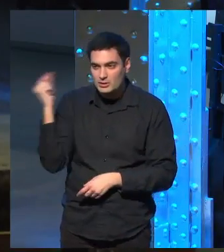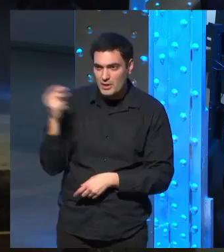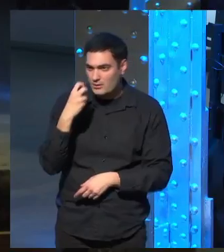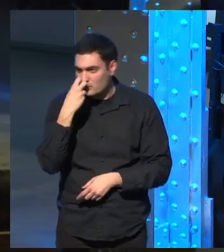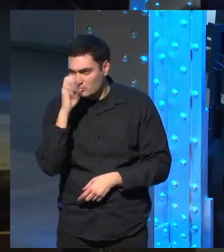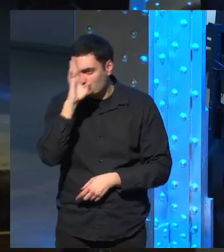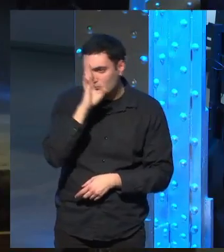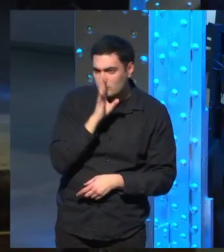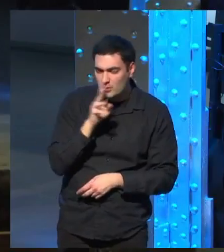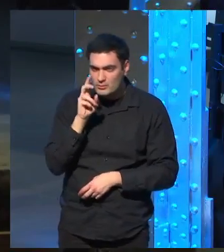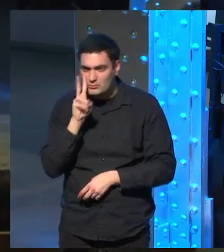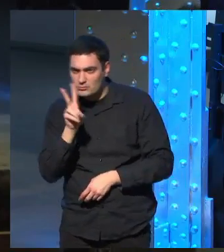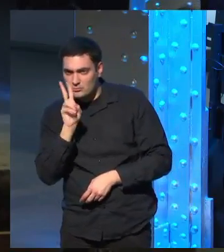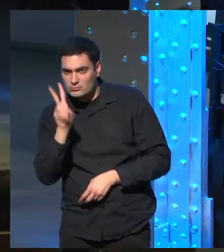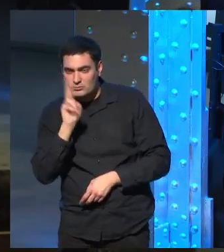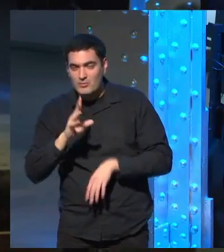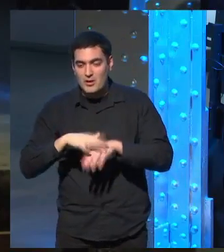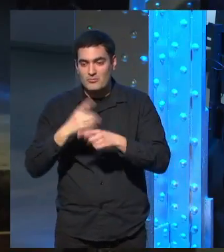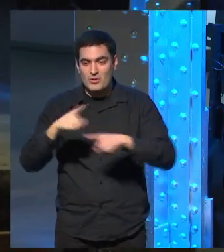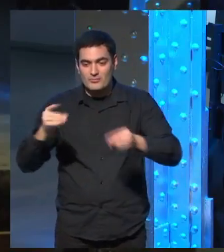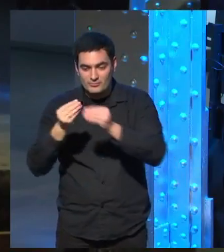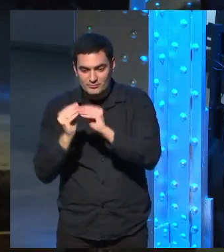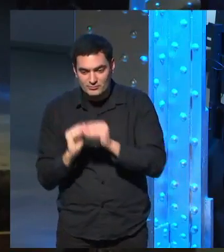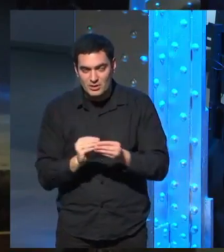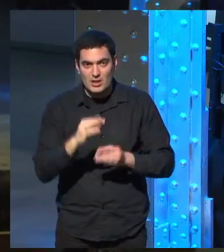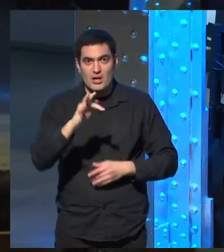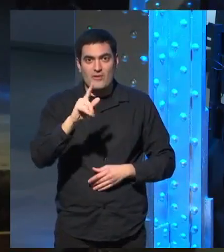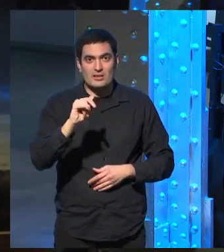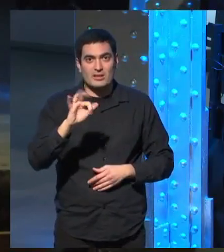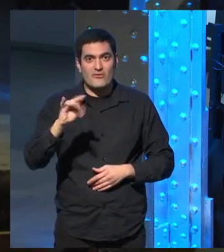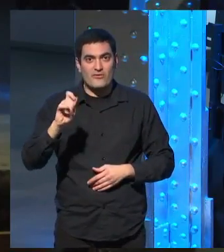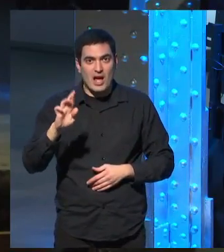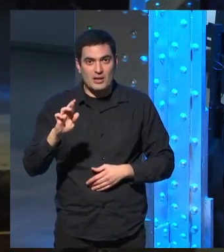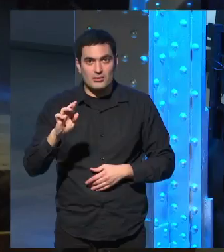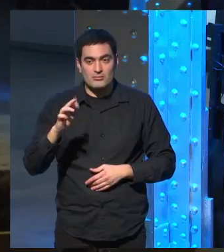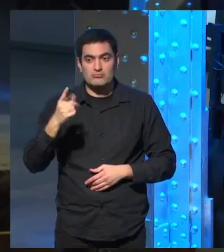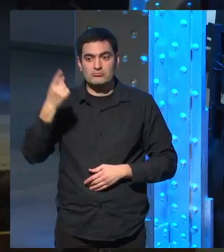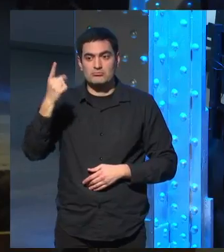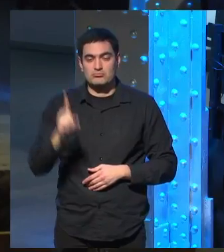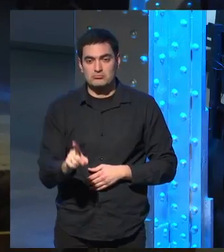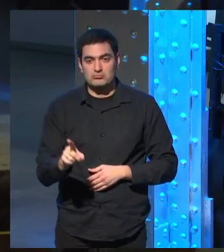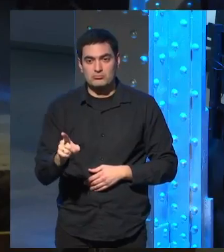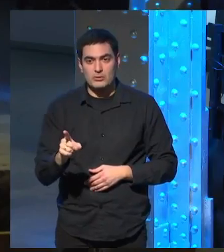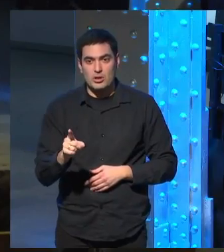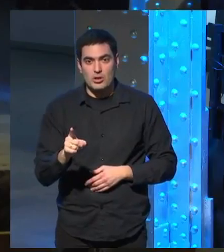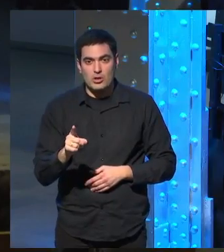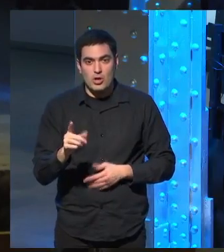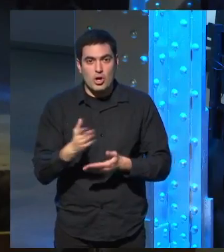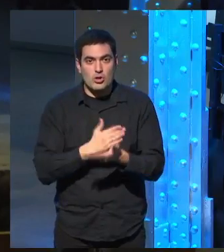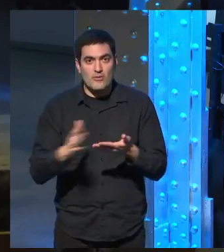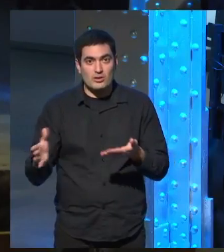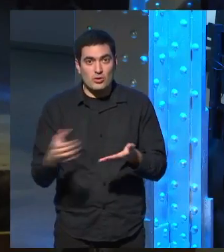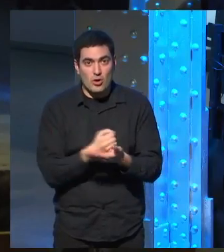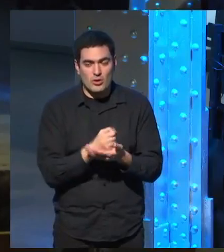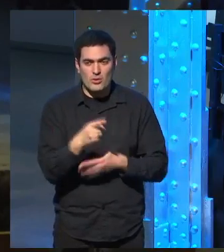Uh-huh. Cuando que está componiendo el Parsifal, ¿no? Sí. Y a lo largo de toda la novela, es que me he acordado por lo